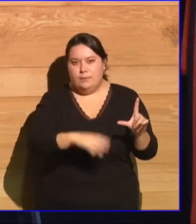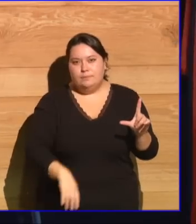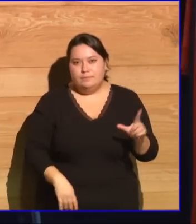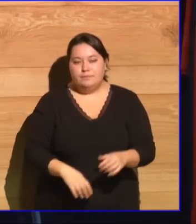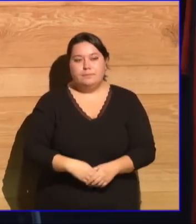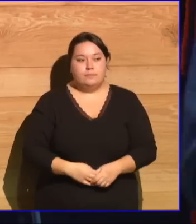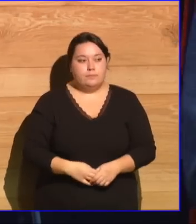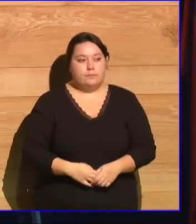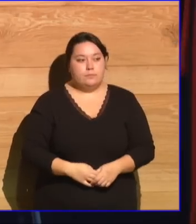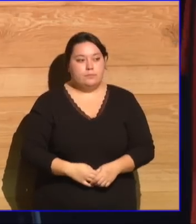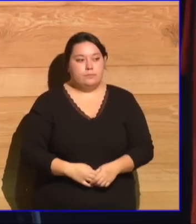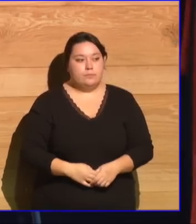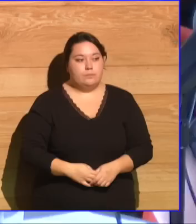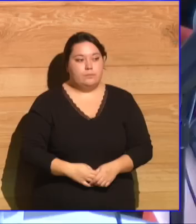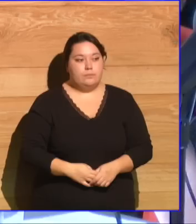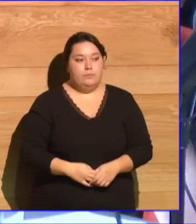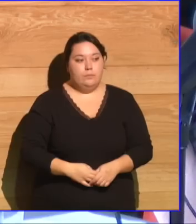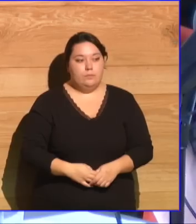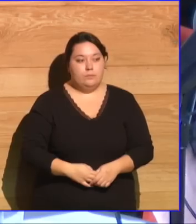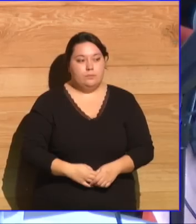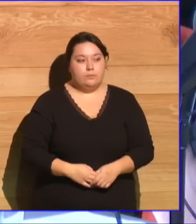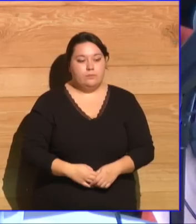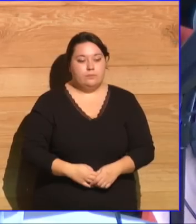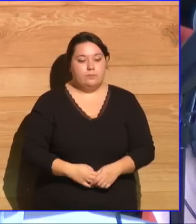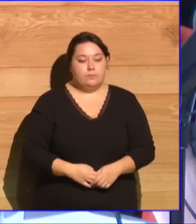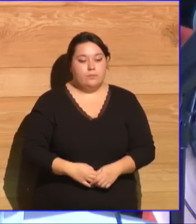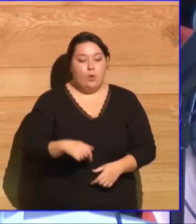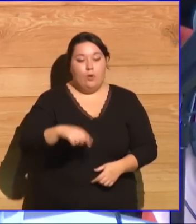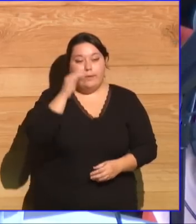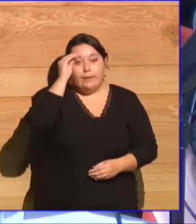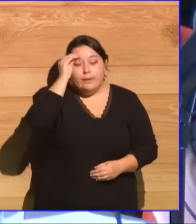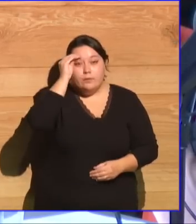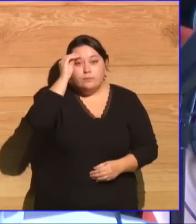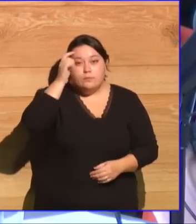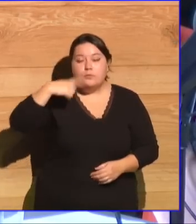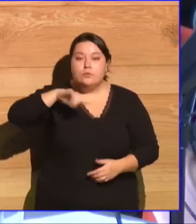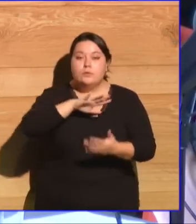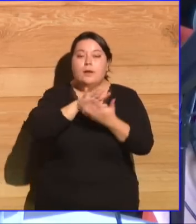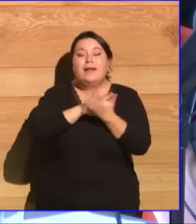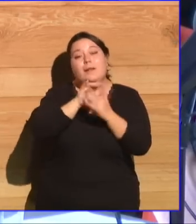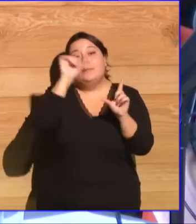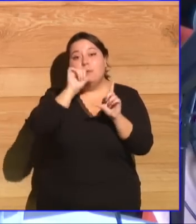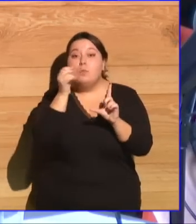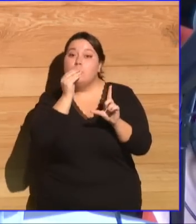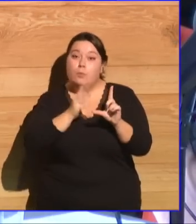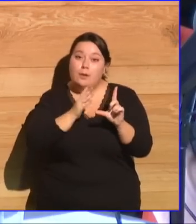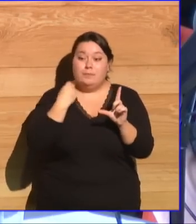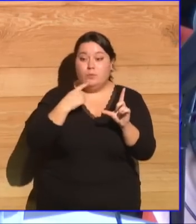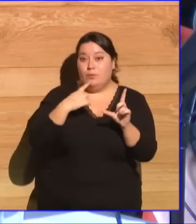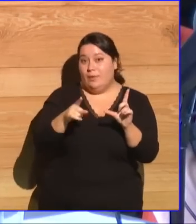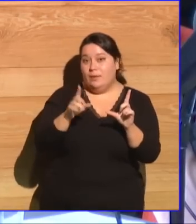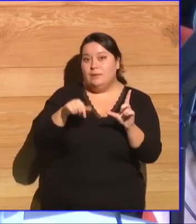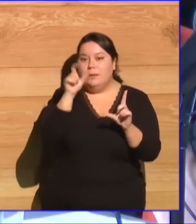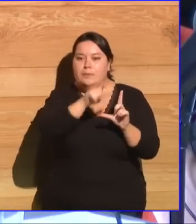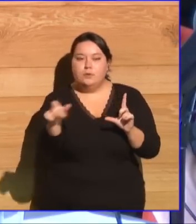no, pero te he traído otra cosa. Hoy creo que vamos a hablar de películas que son muy buenas, tal y como tú dices, y que